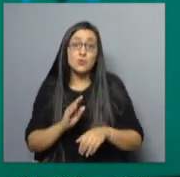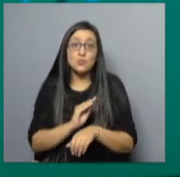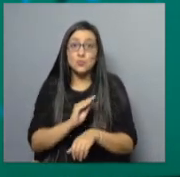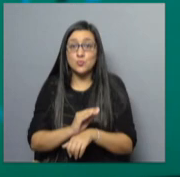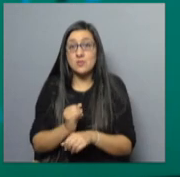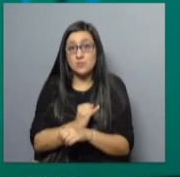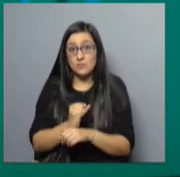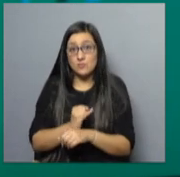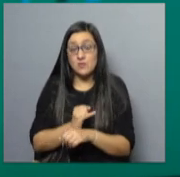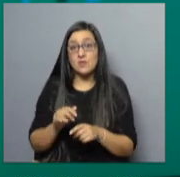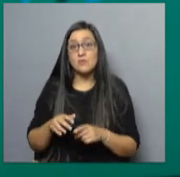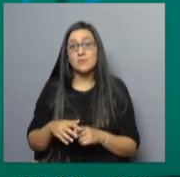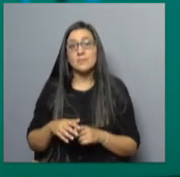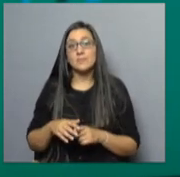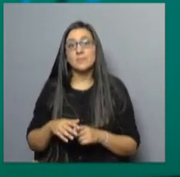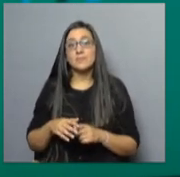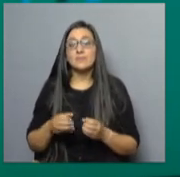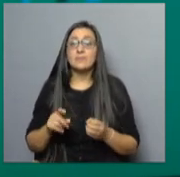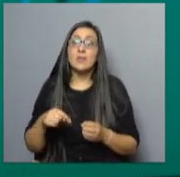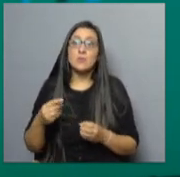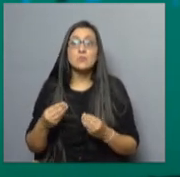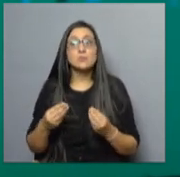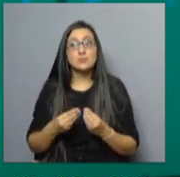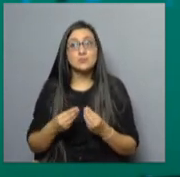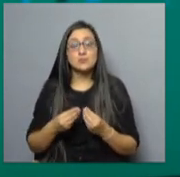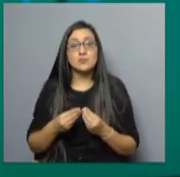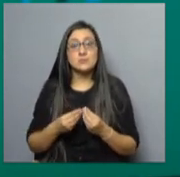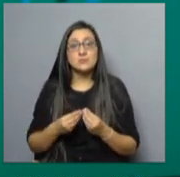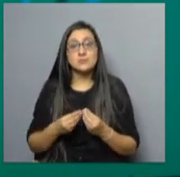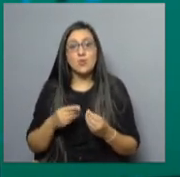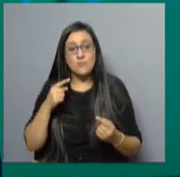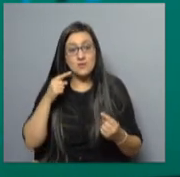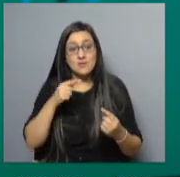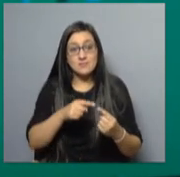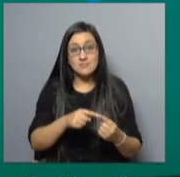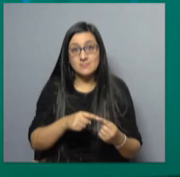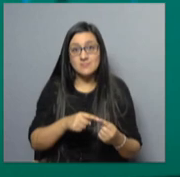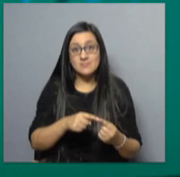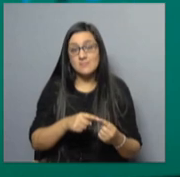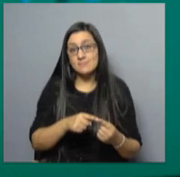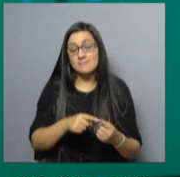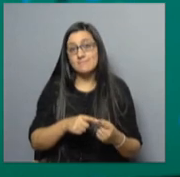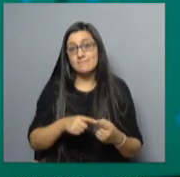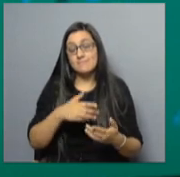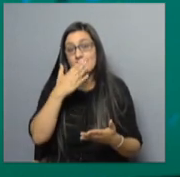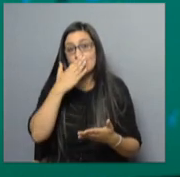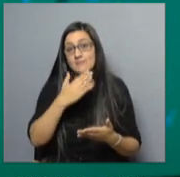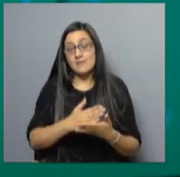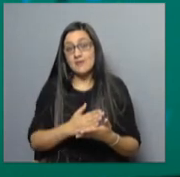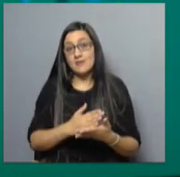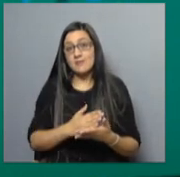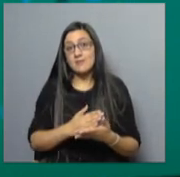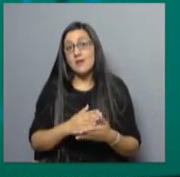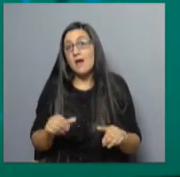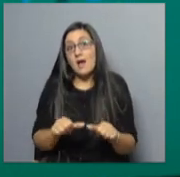contextos sociales y políticos que luego muchas de esas misiones o esas perspectivas terminan traduciéndose en prácticas